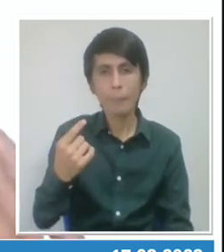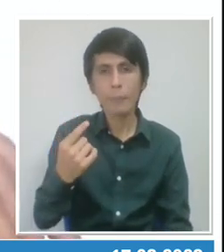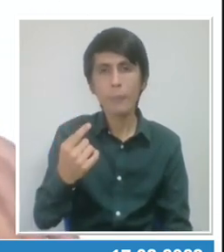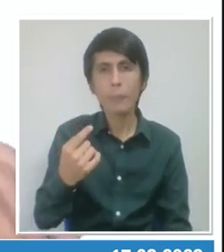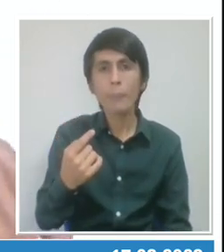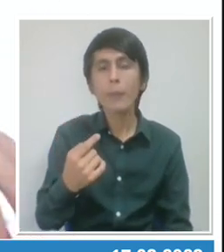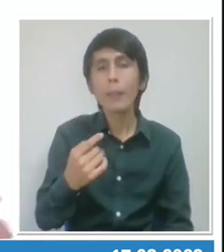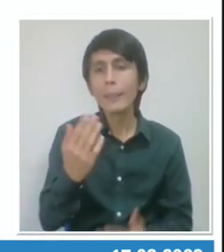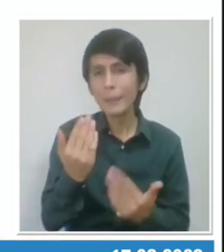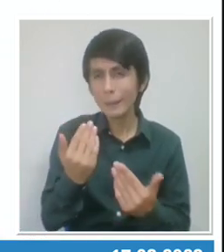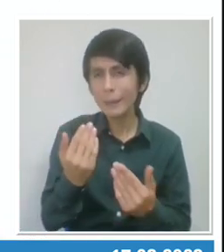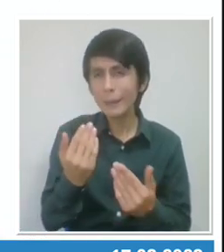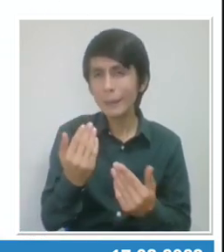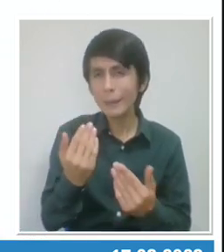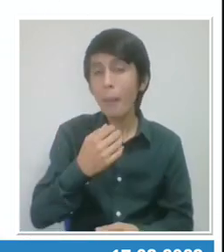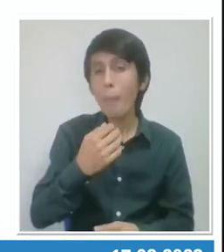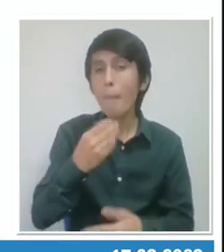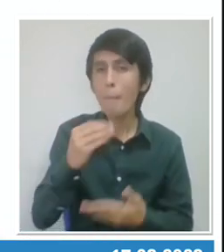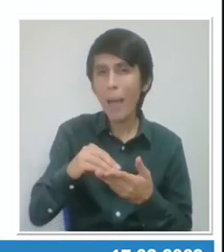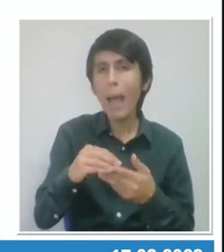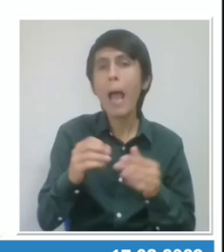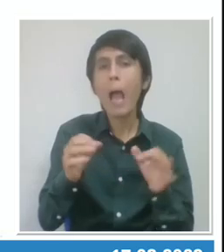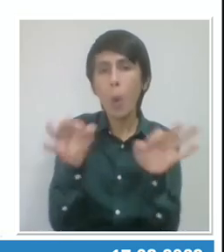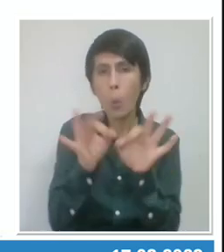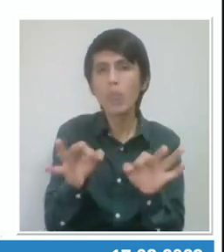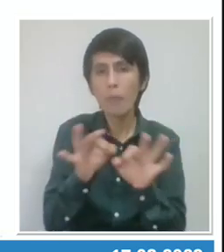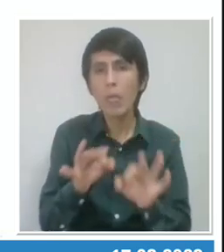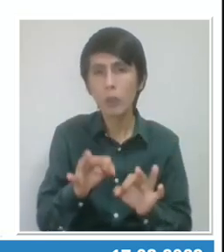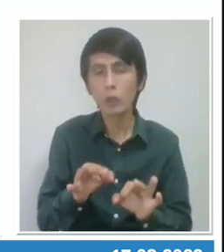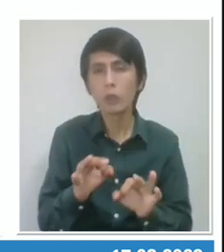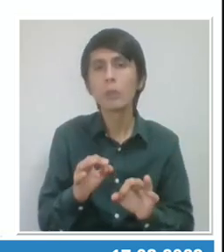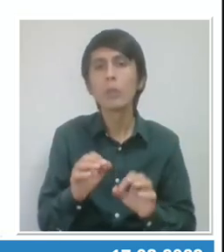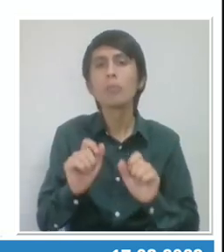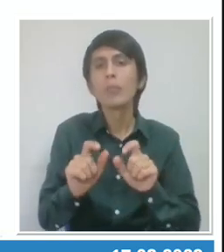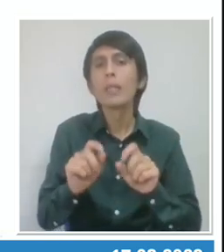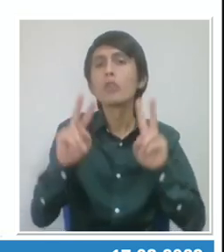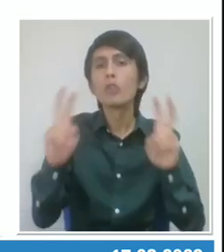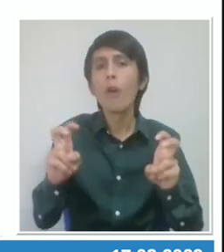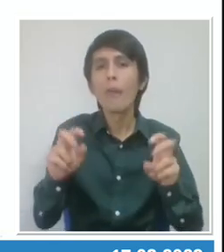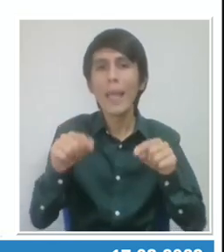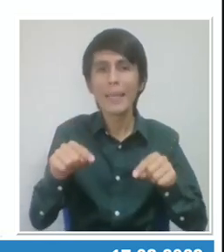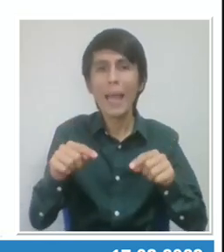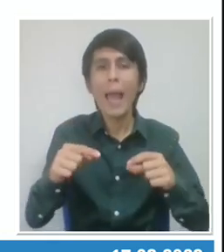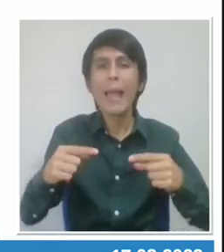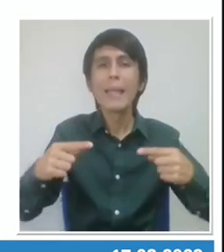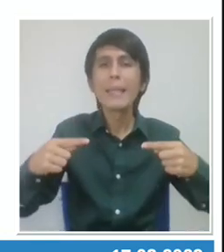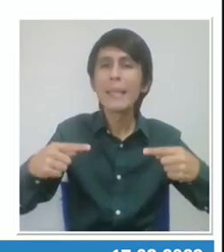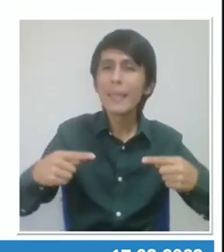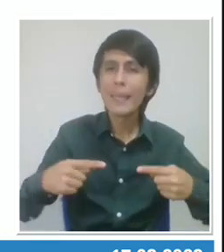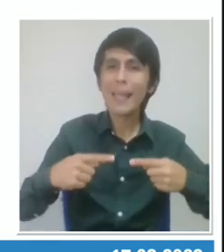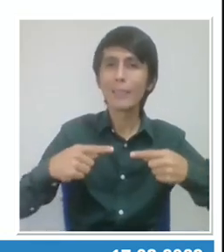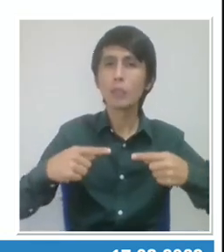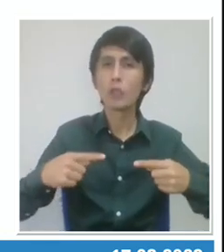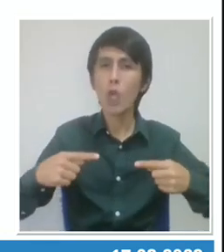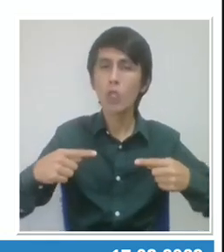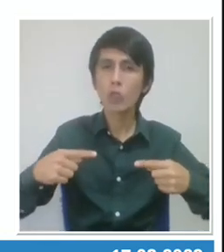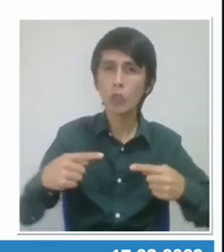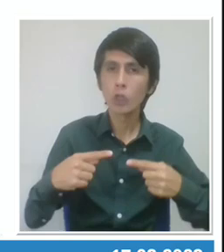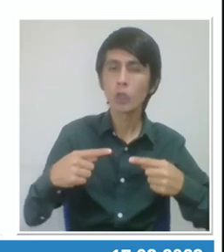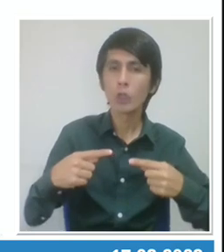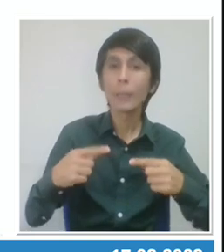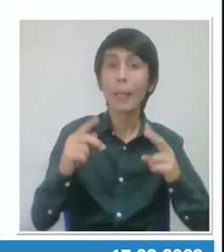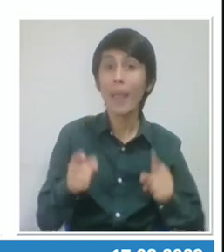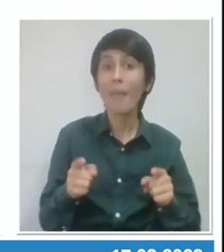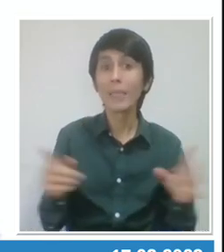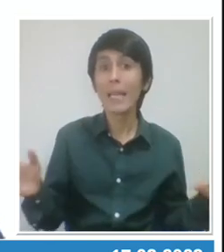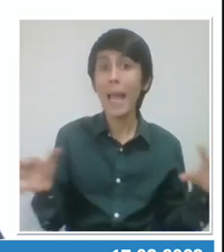más de justificación de esta tensión que necesita ser articulada entre intereses privados y